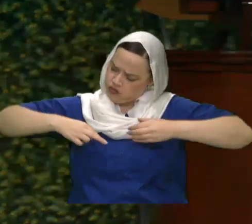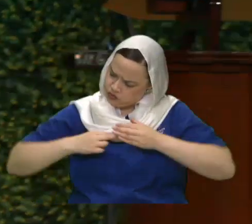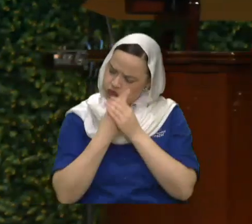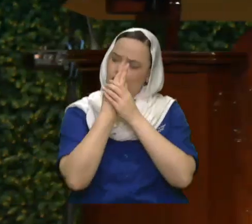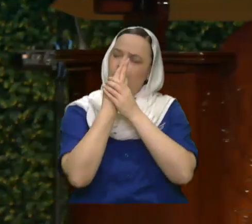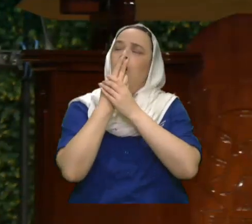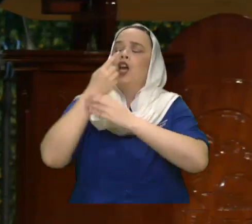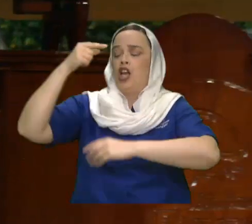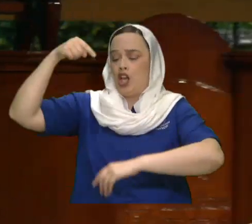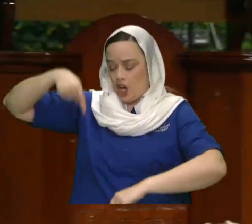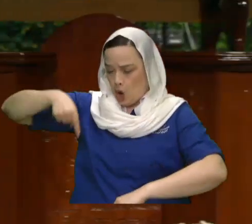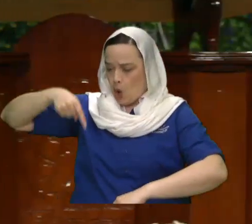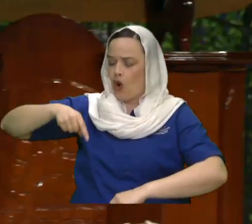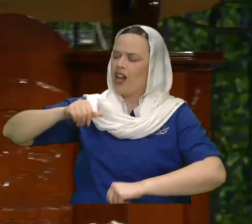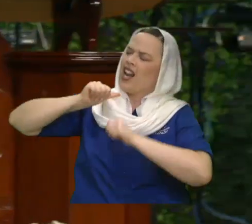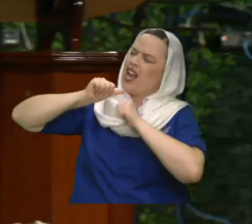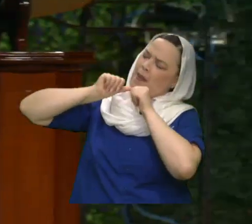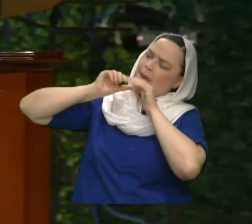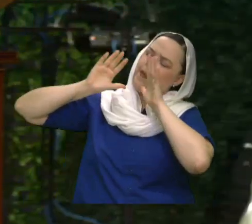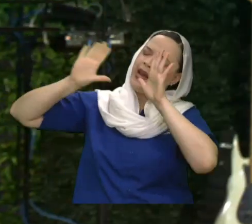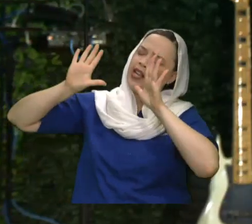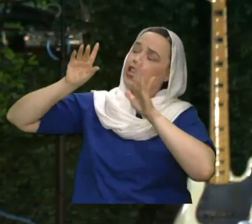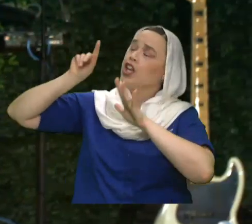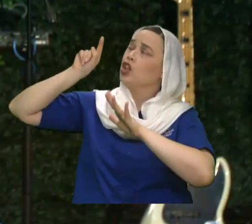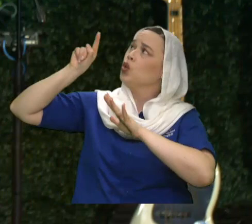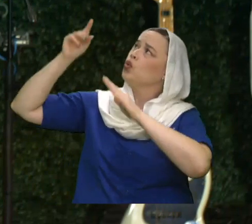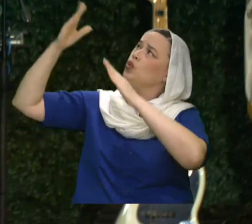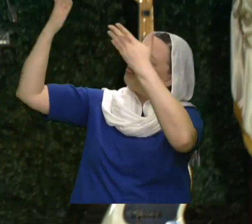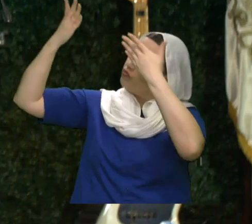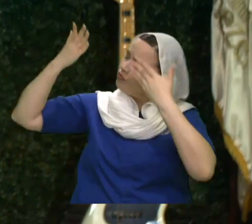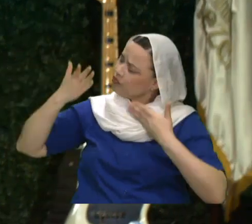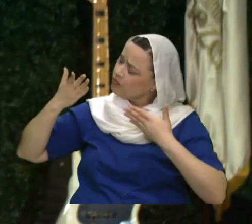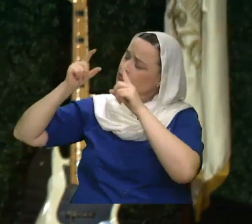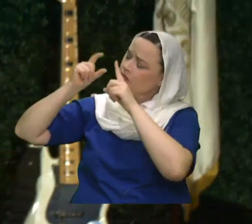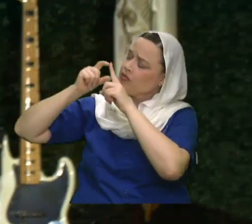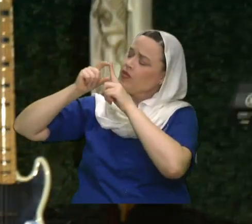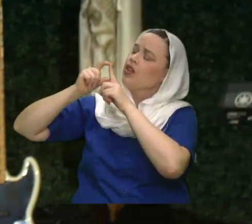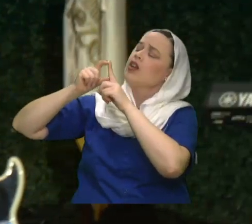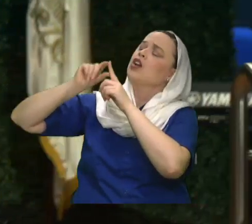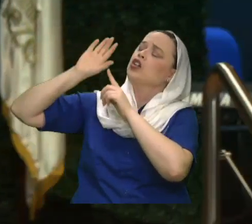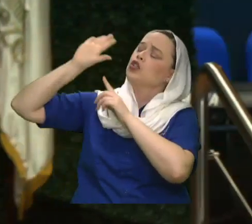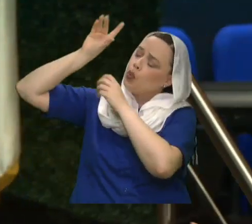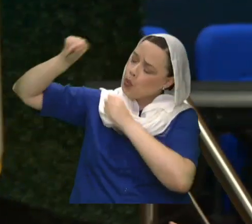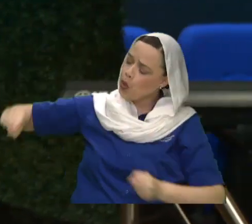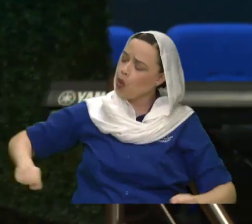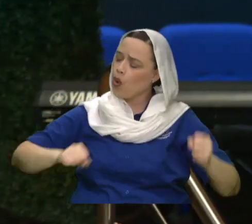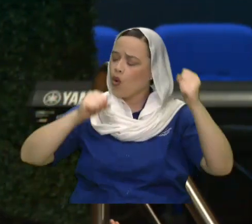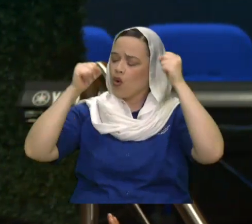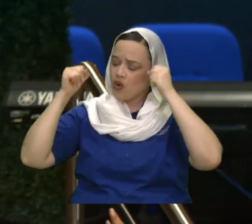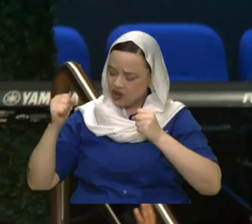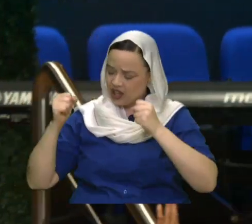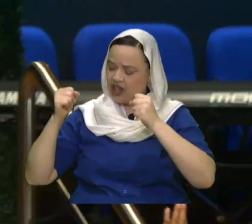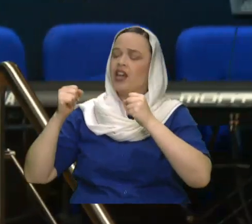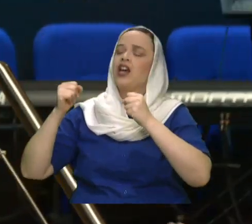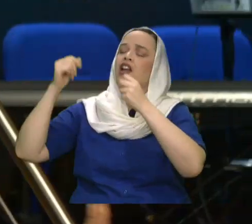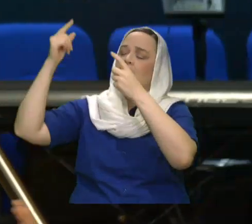padre por que traigas esa palabra porque la opción y las señales que siguen a tu palabra